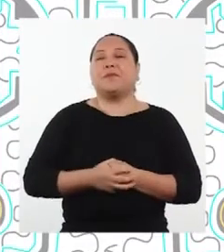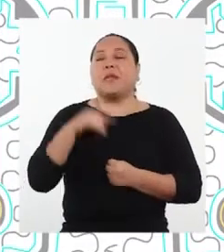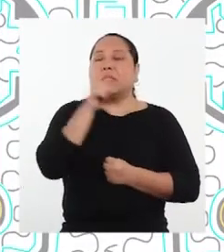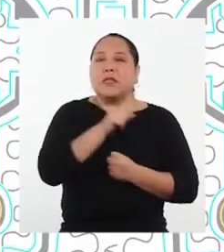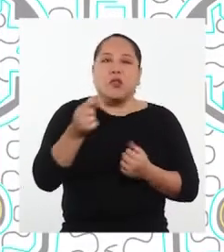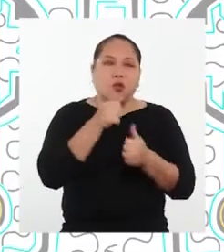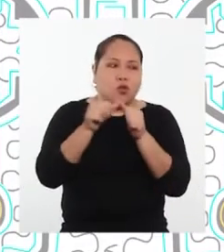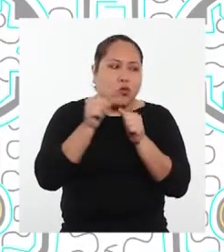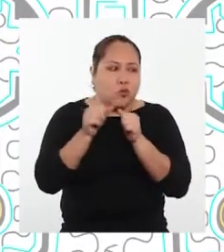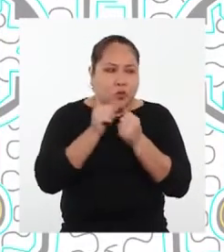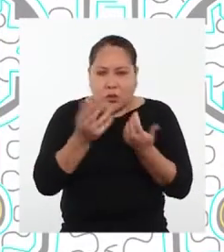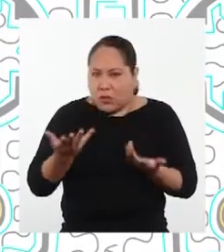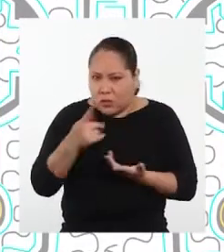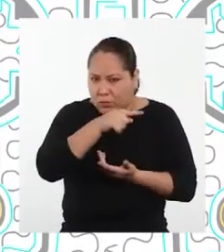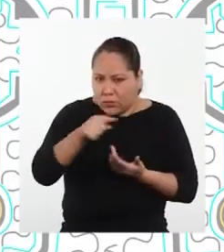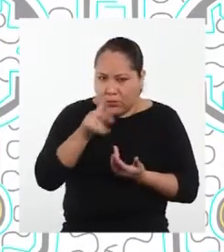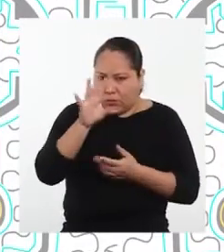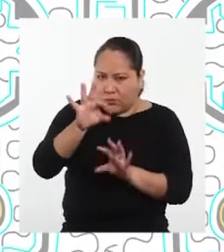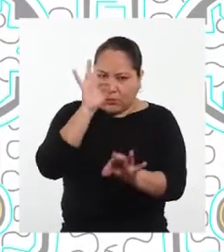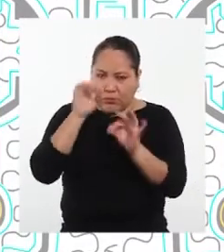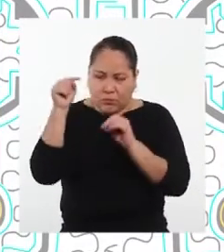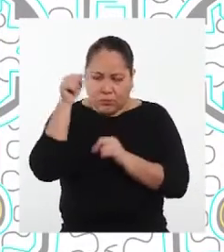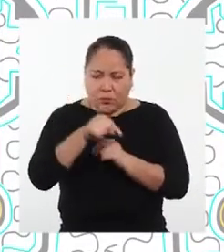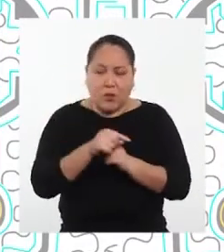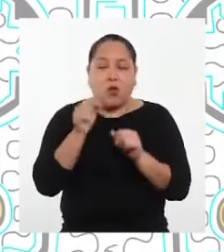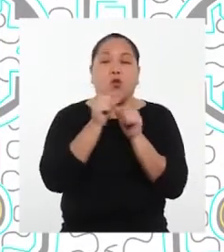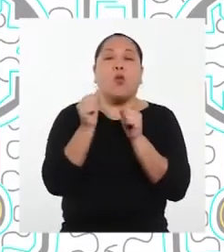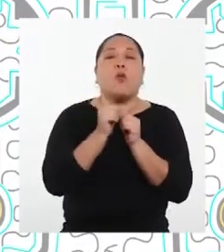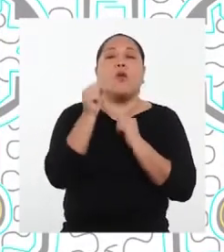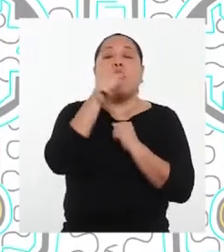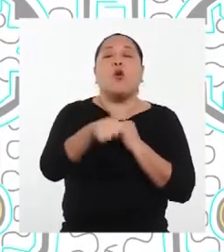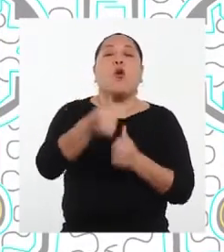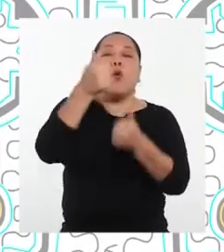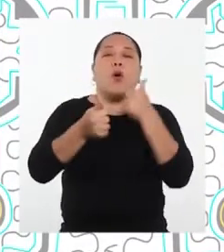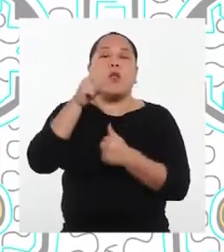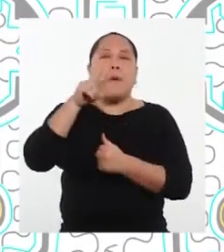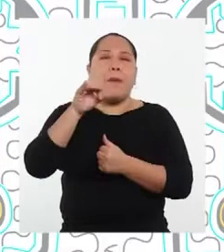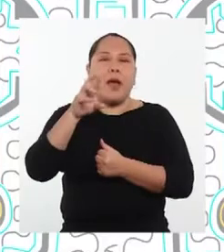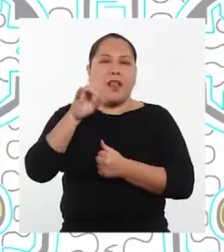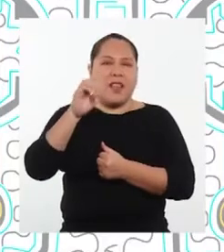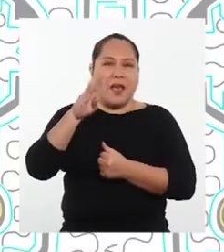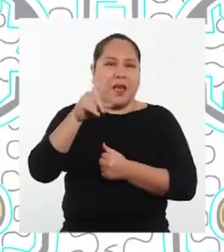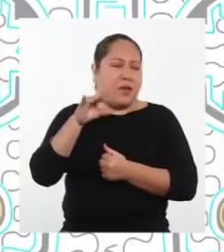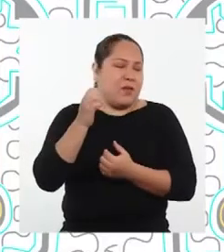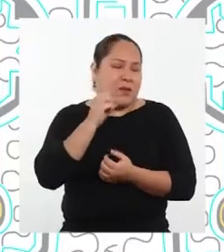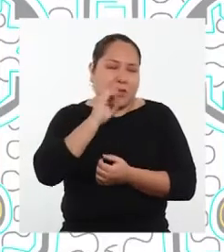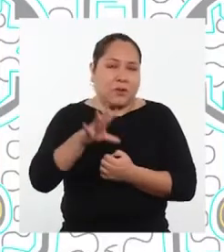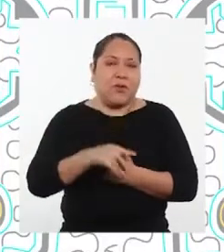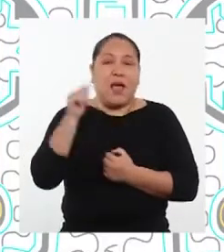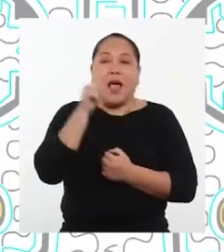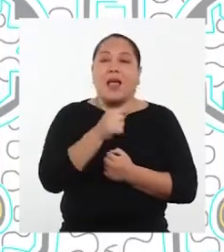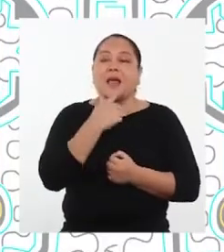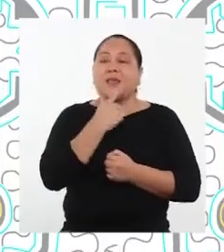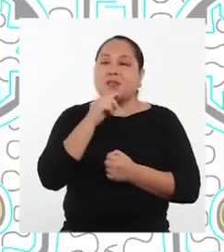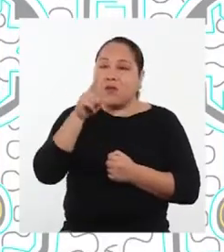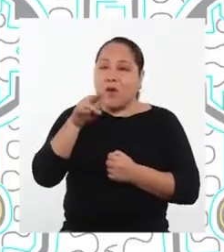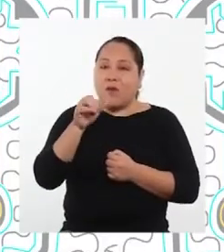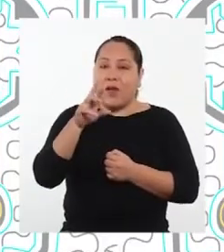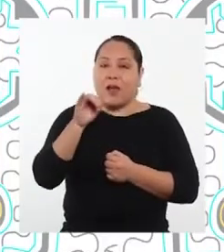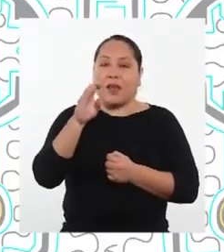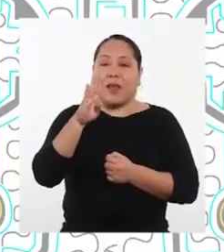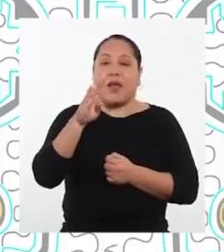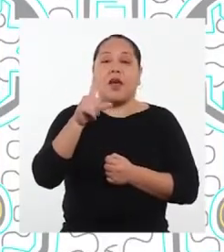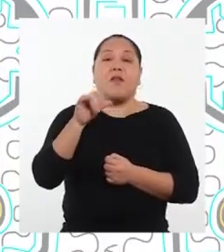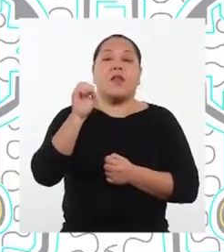pregunta. Si los valores posibles de nuestra variable son numéricos, ¿de qué tipo de variable estamos hablando? Eso sería